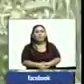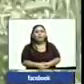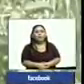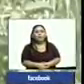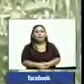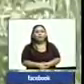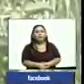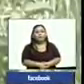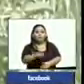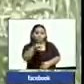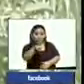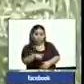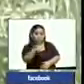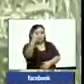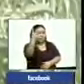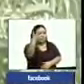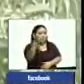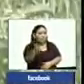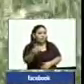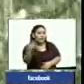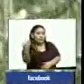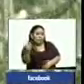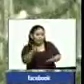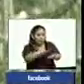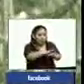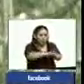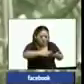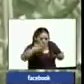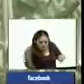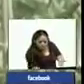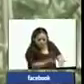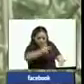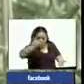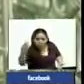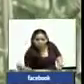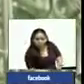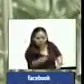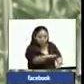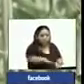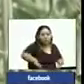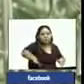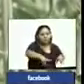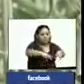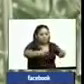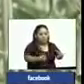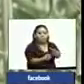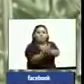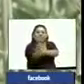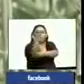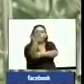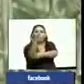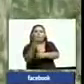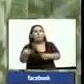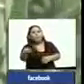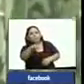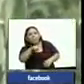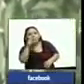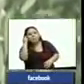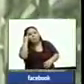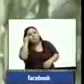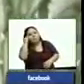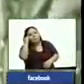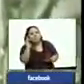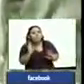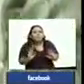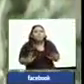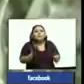este día deberá dejar limpio este cultivo para muchos podría